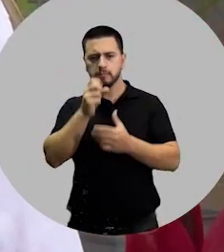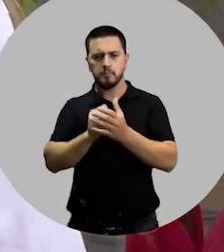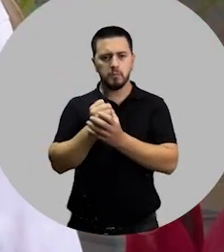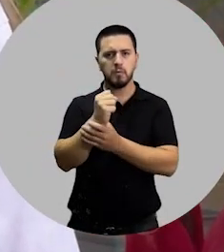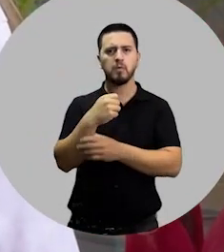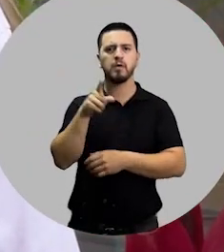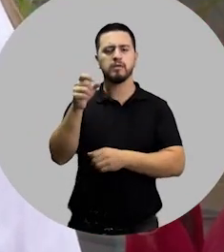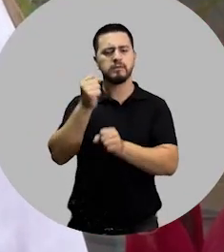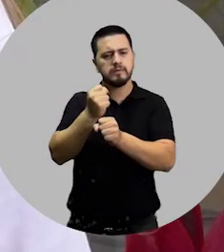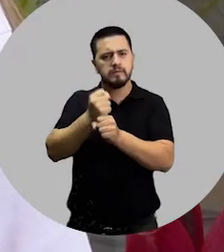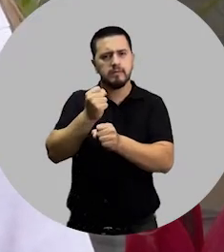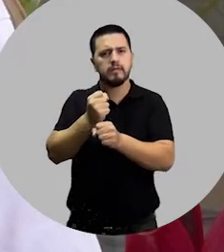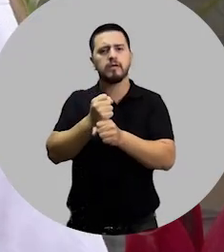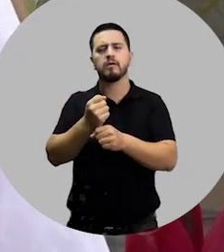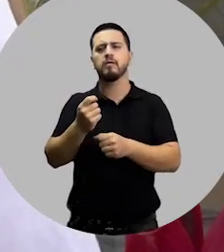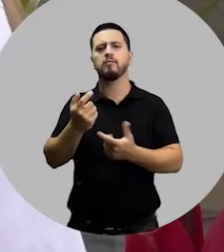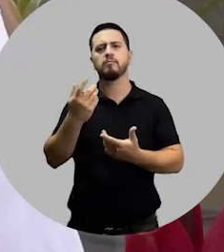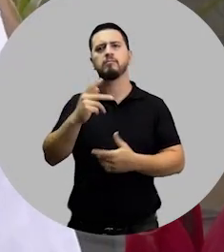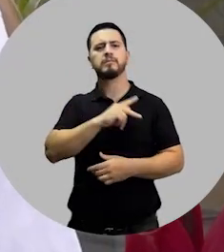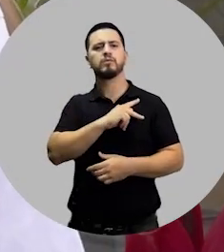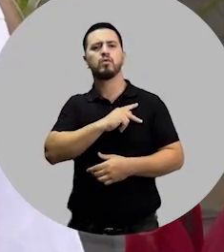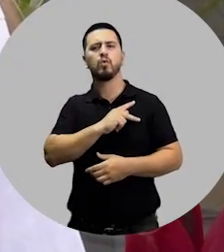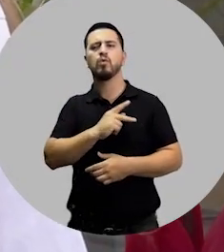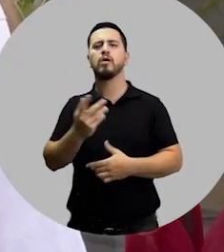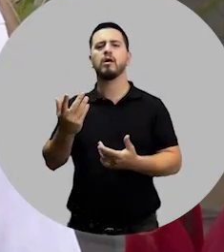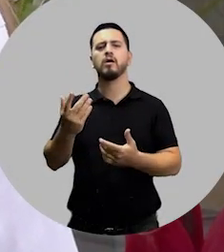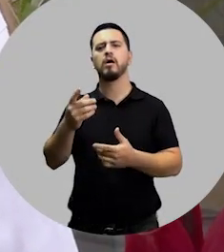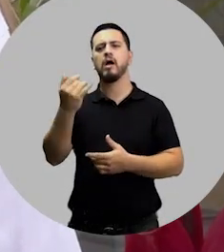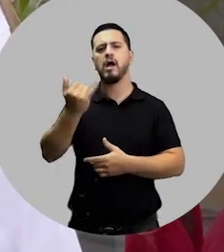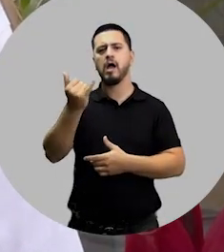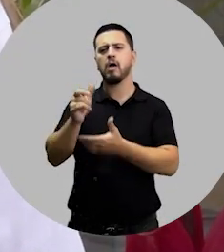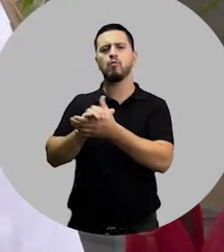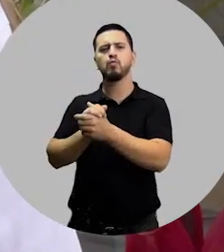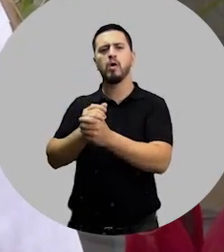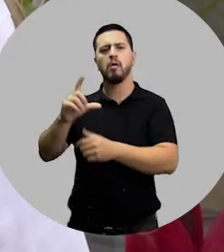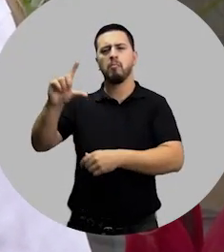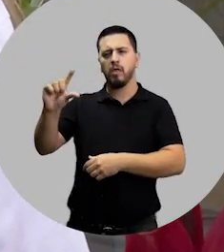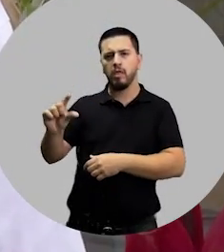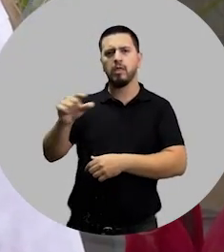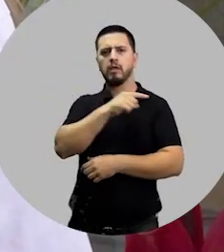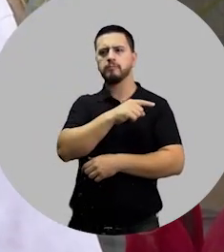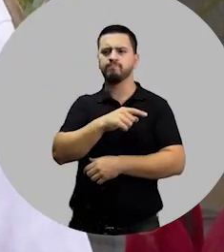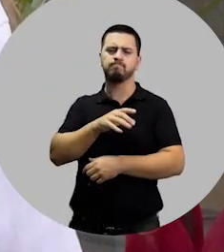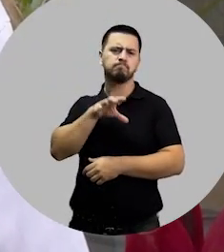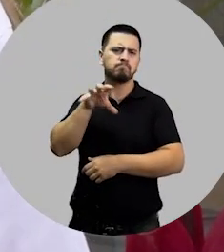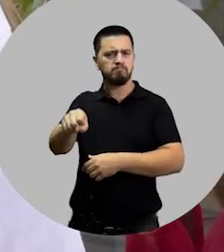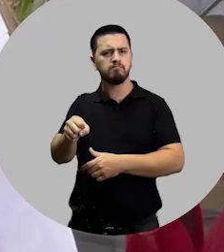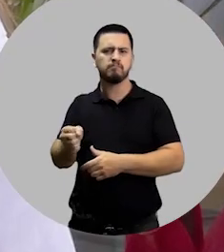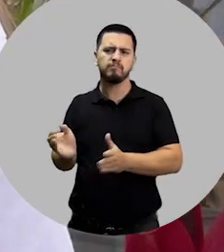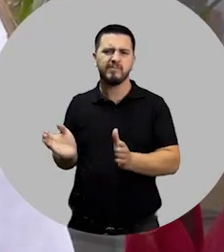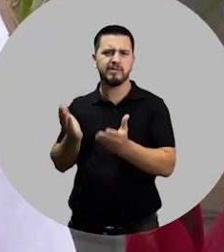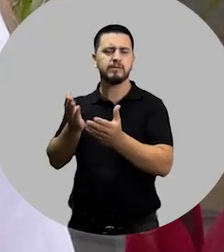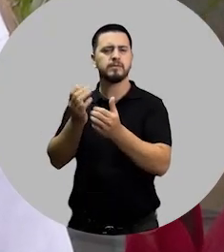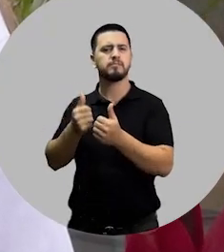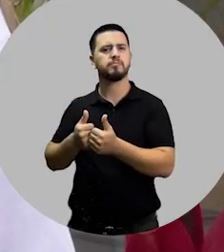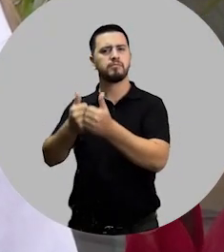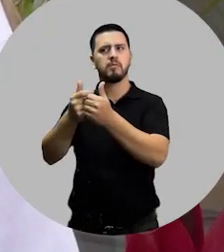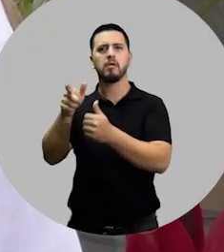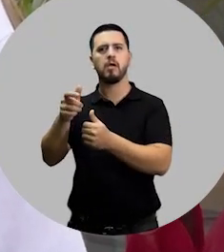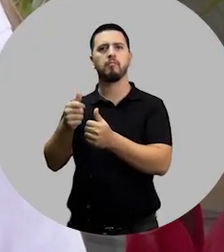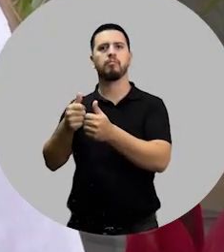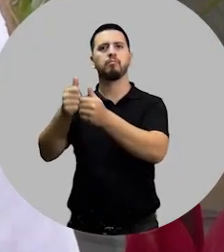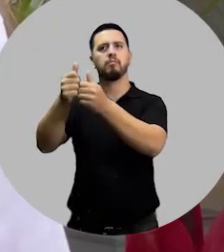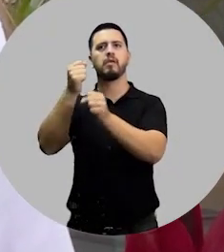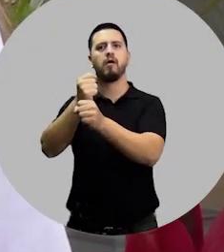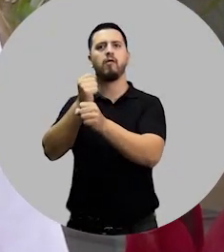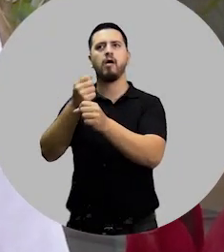esto, trabajar con gente que a lo mejor tiene menos oportunidades, pero se le abrió el campo